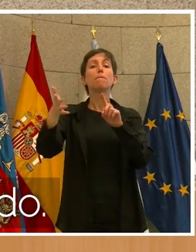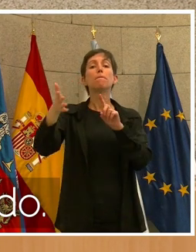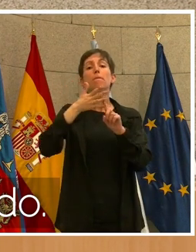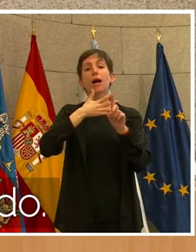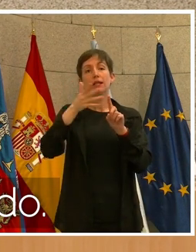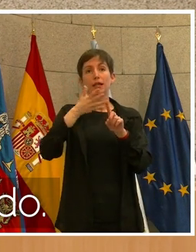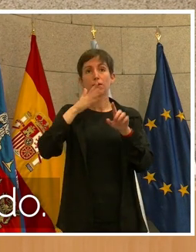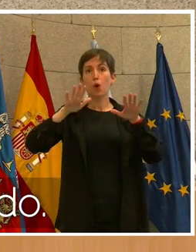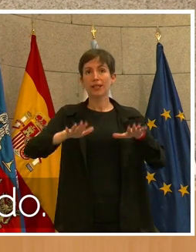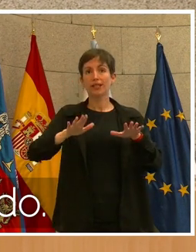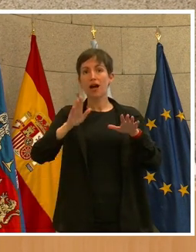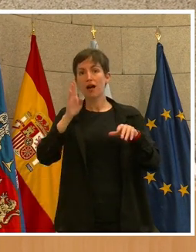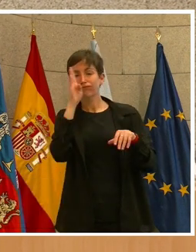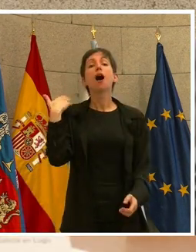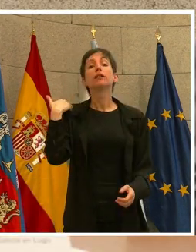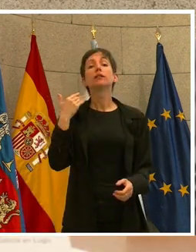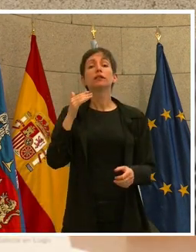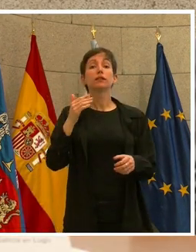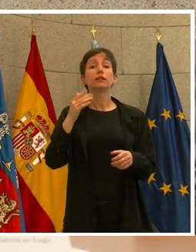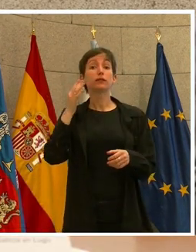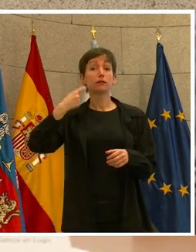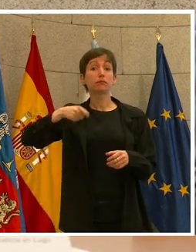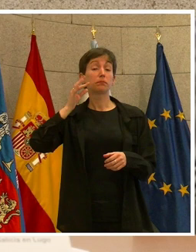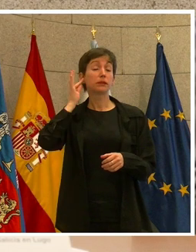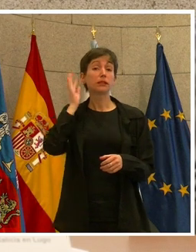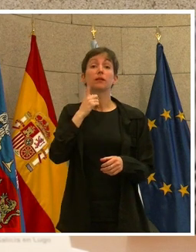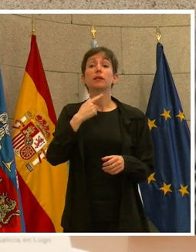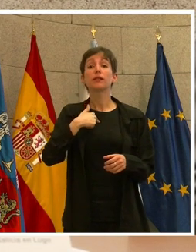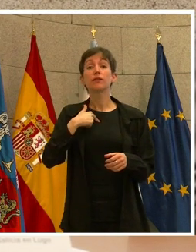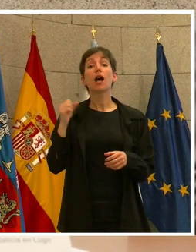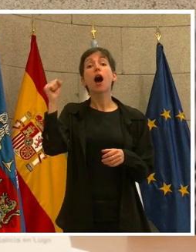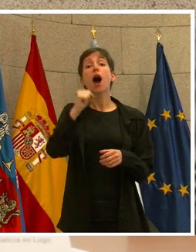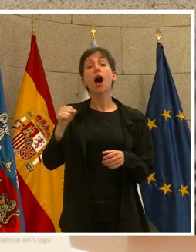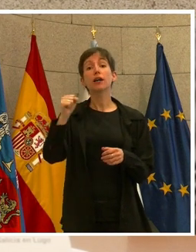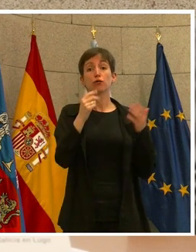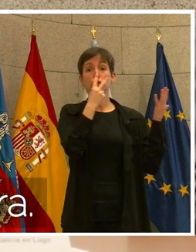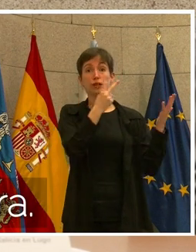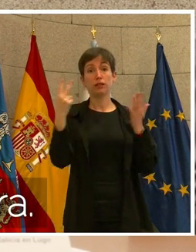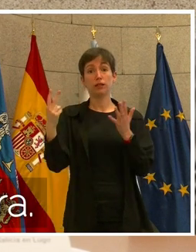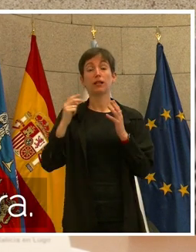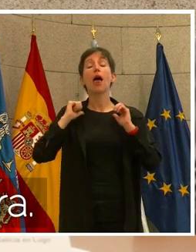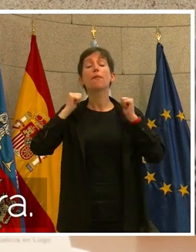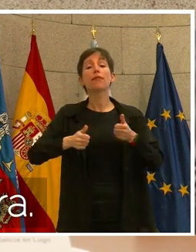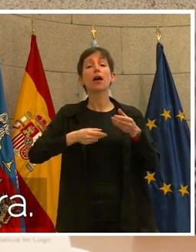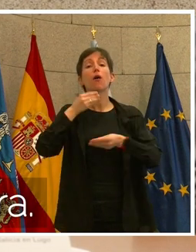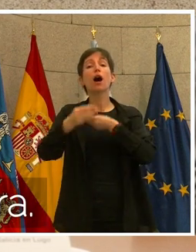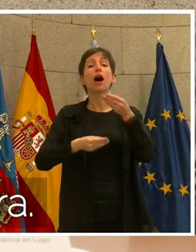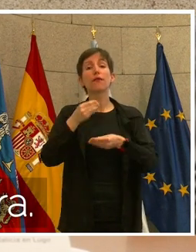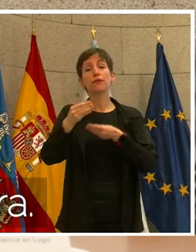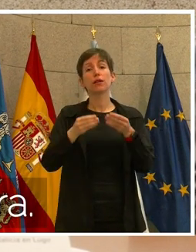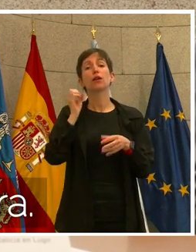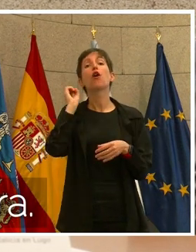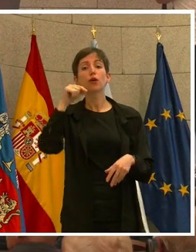que está ahí escondido que desde el año 77 se llevan realizando estas jornadas Por lo tanto ha sido la